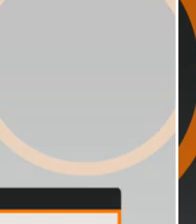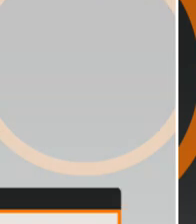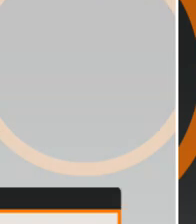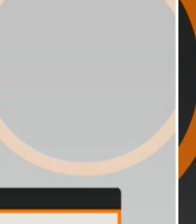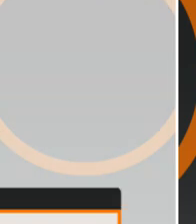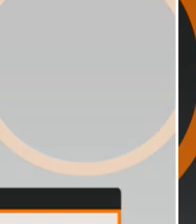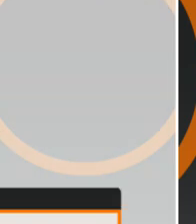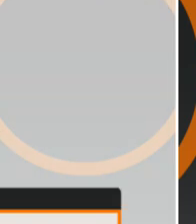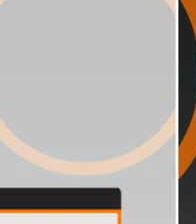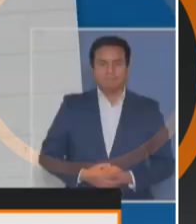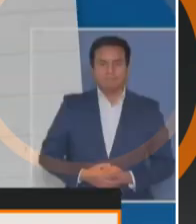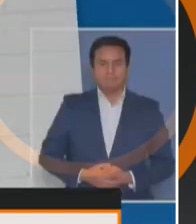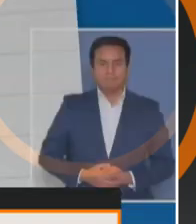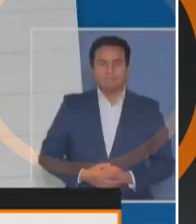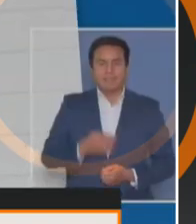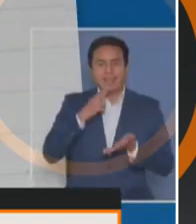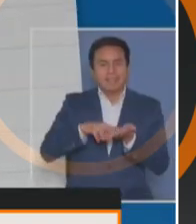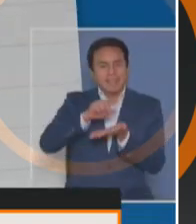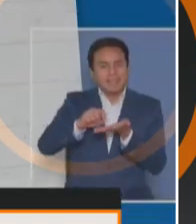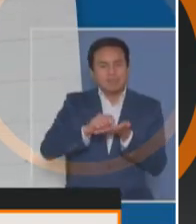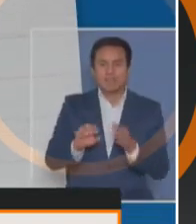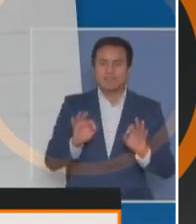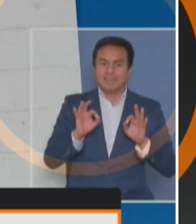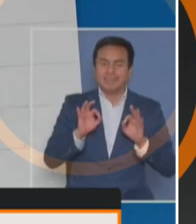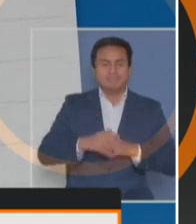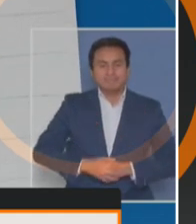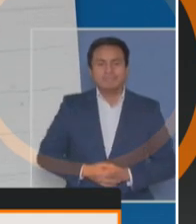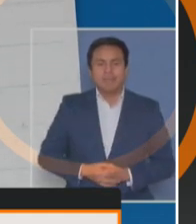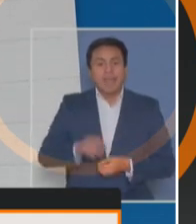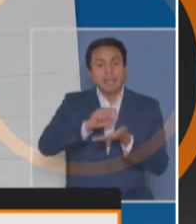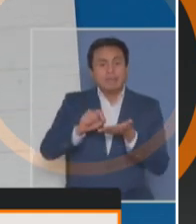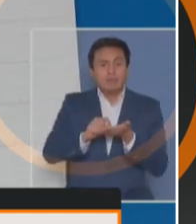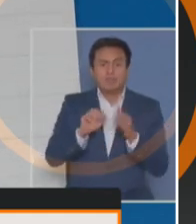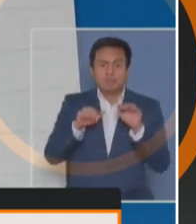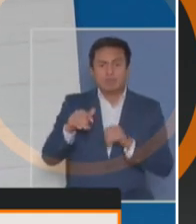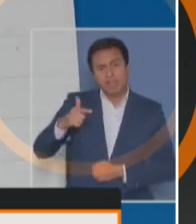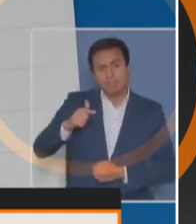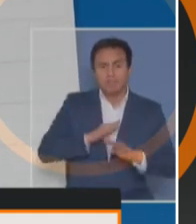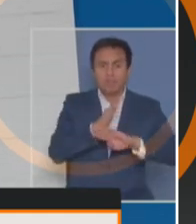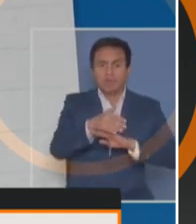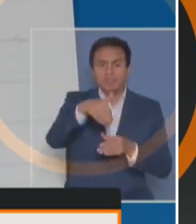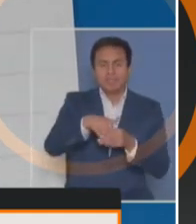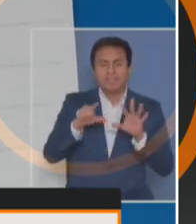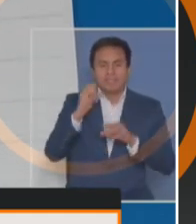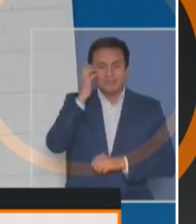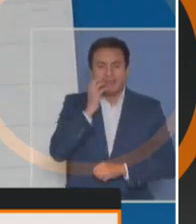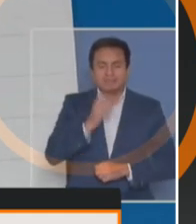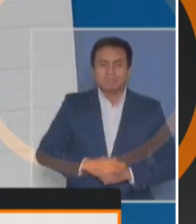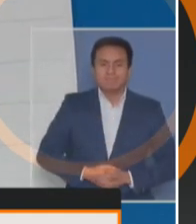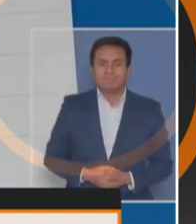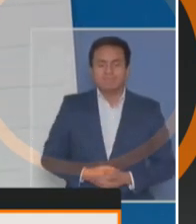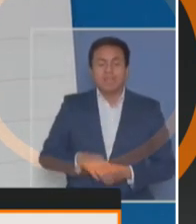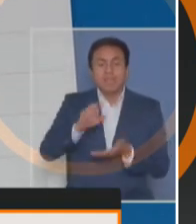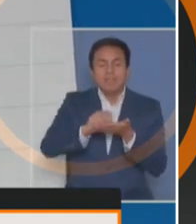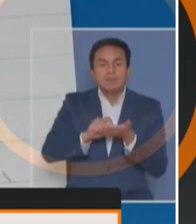construcción de esa obra si es que previamente algún privado no se interesó en el tema está bien o sea se prioriza